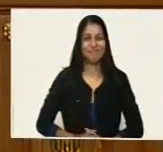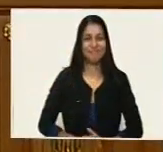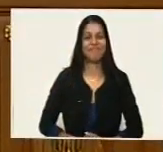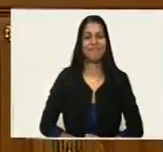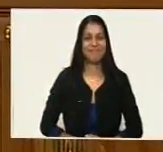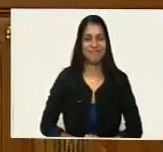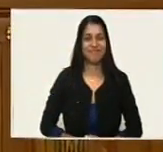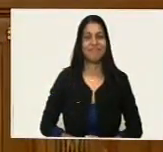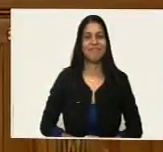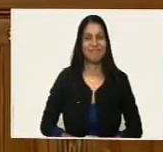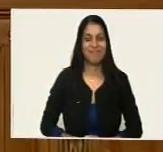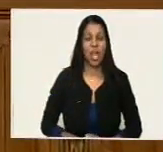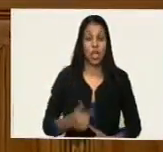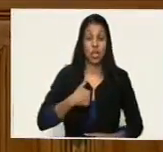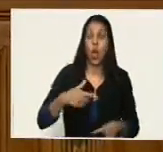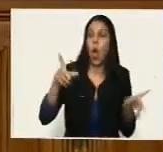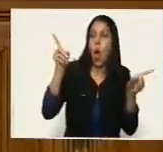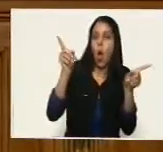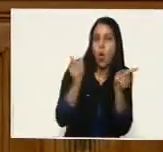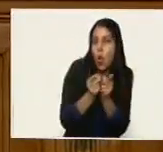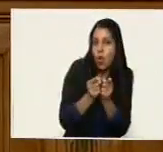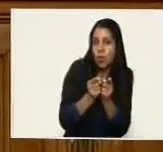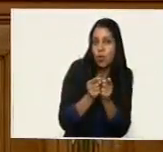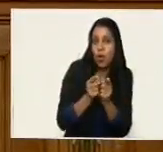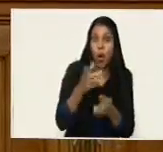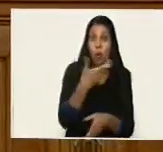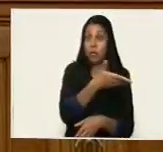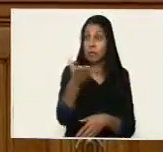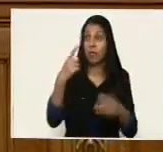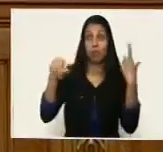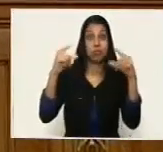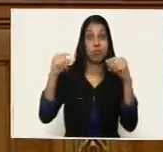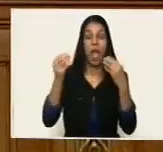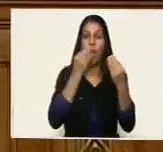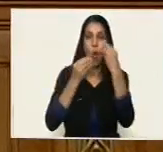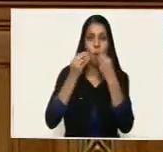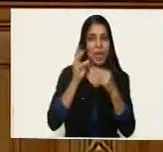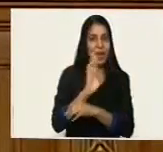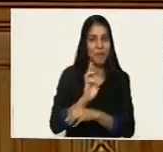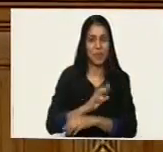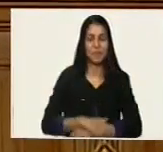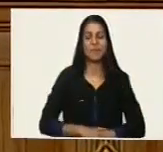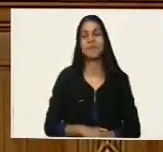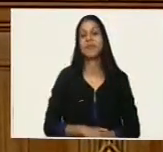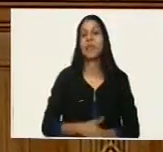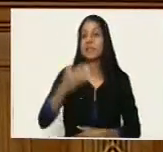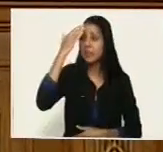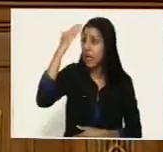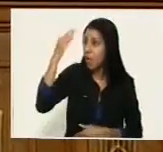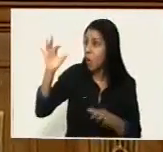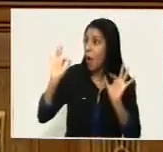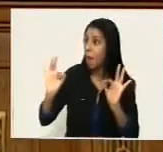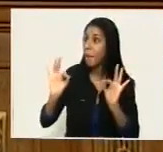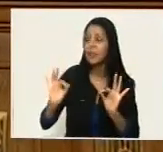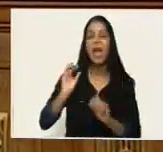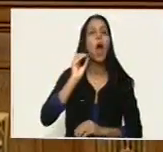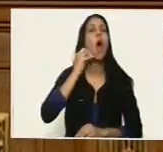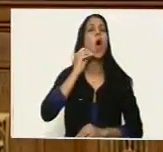Entonces, por eso va a ser breve, para que pronto vayan a comer. Quiero comenzar con un saludo muy especial a los mejores jóvenes de